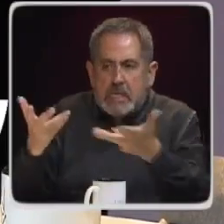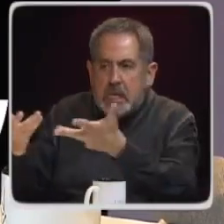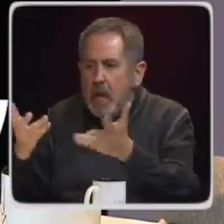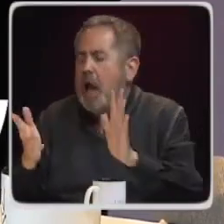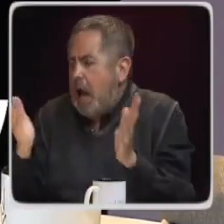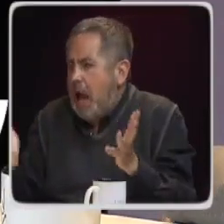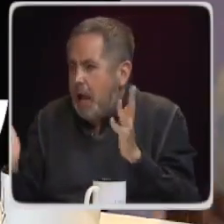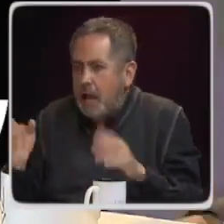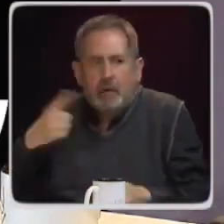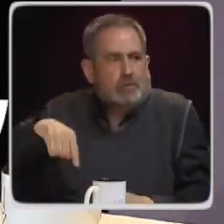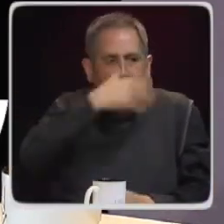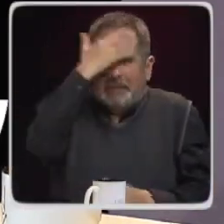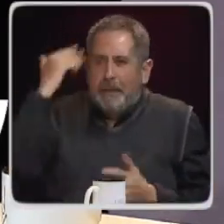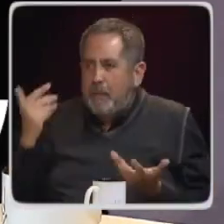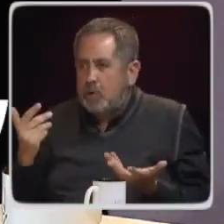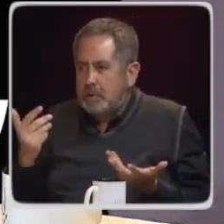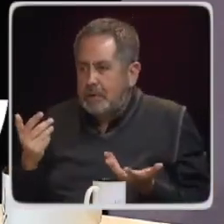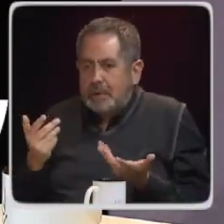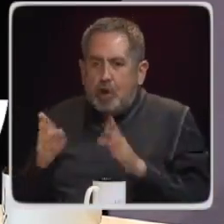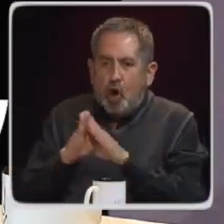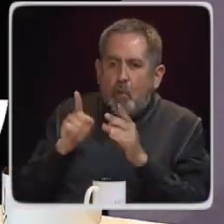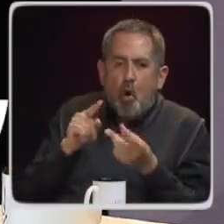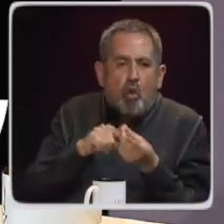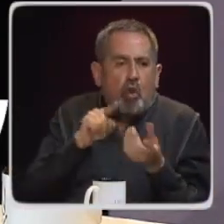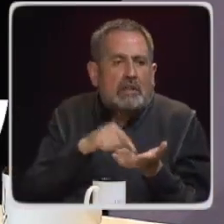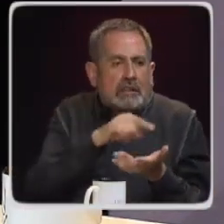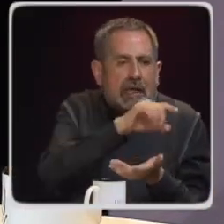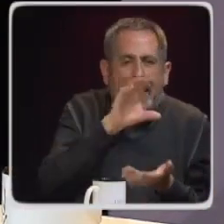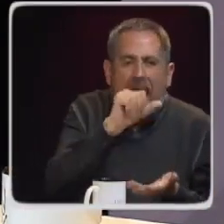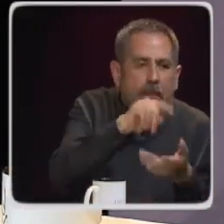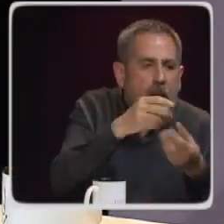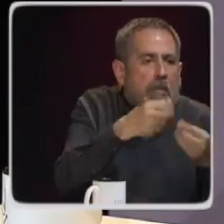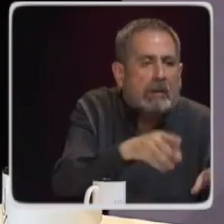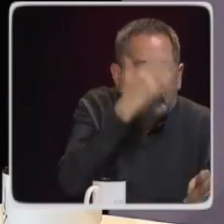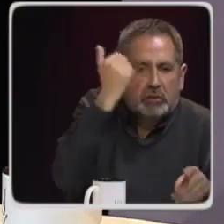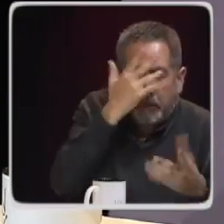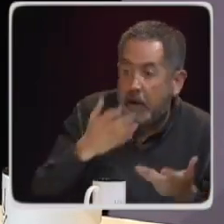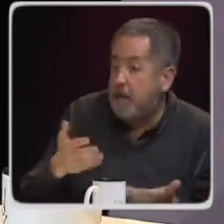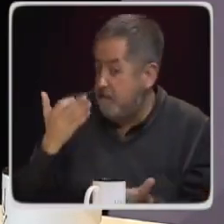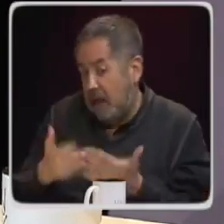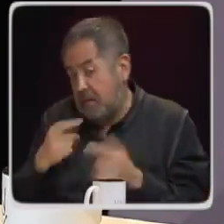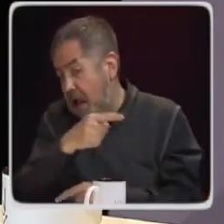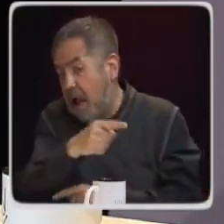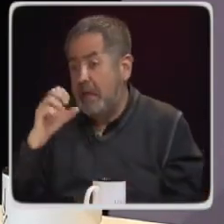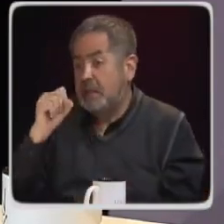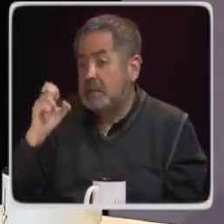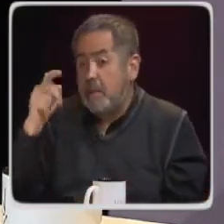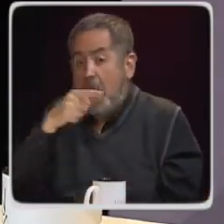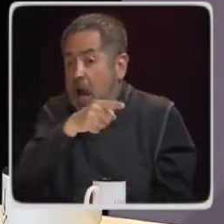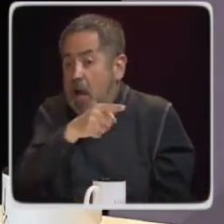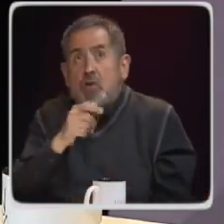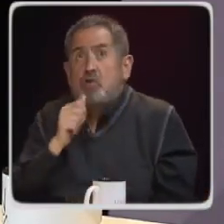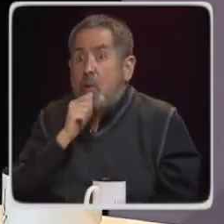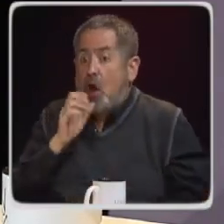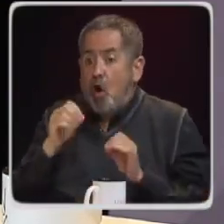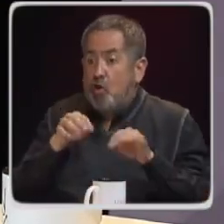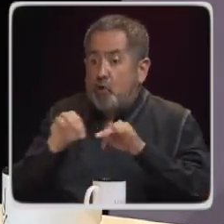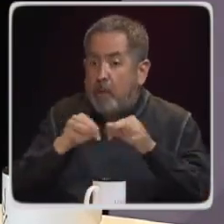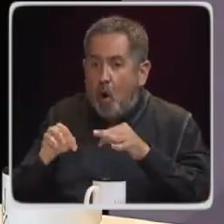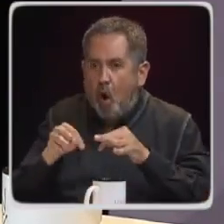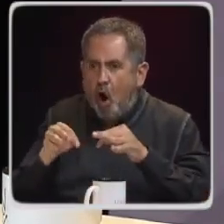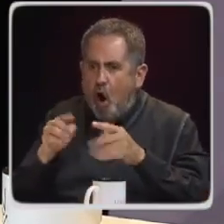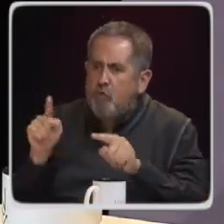podría hacer que más lugares se pudieran cubrir. También en los estados, en la República Mexicana, hay muchísimos sordos que tienen